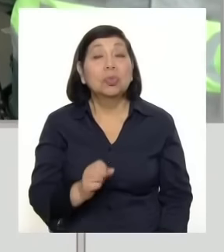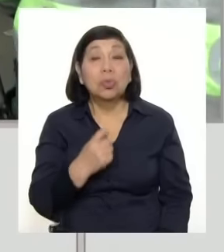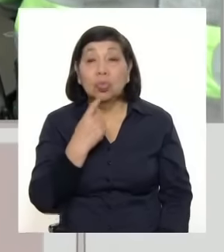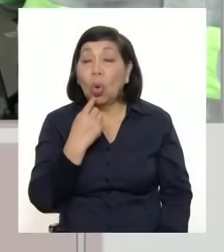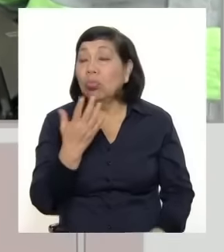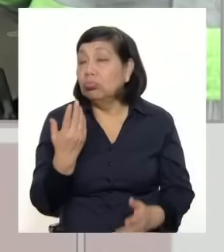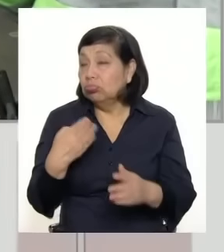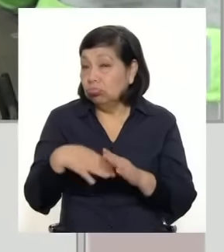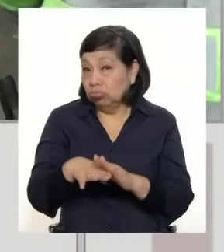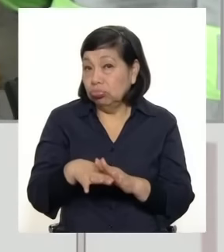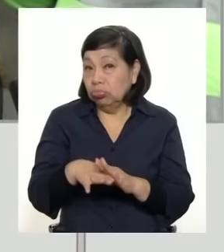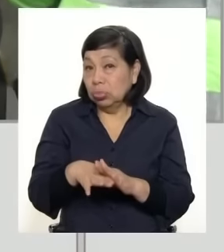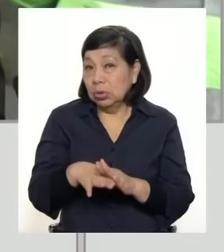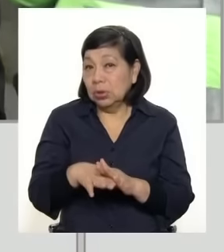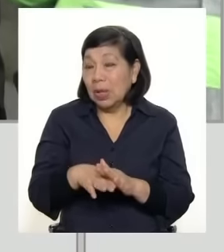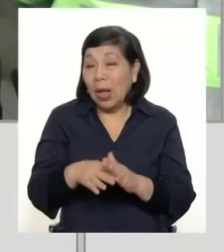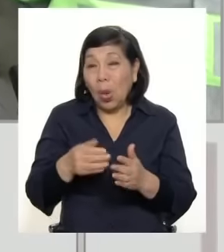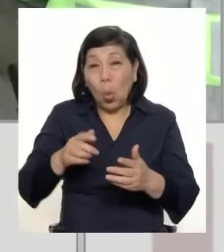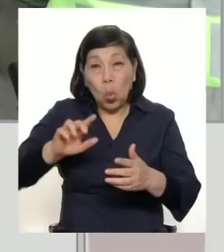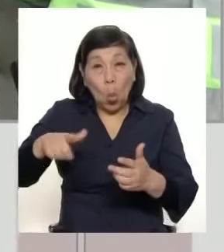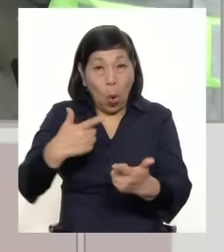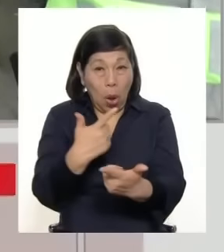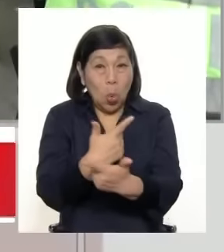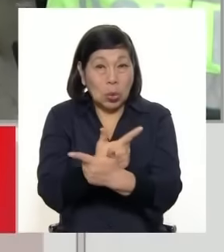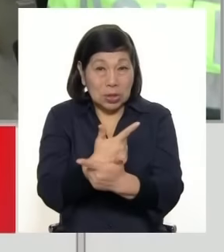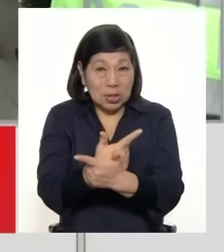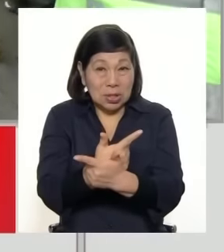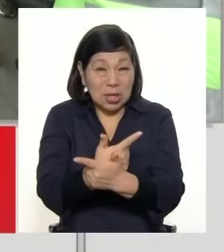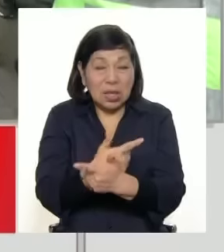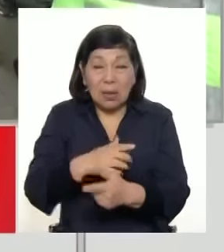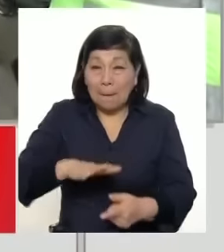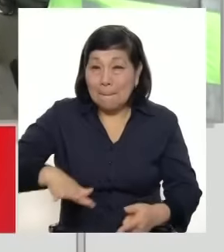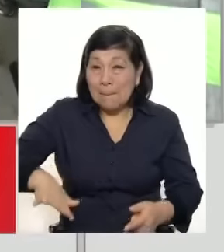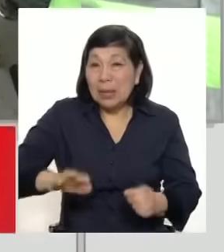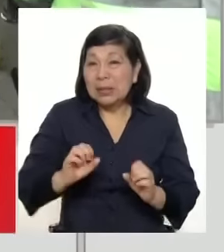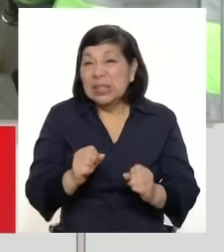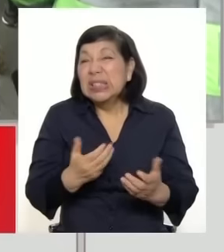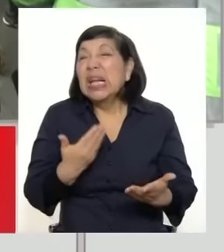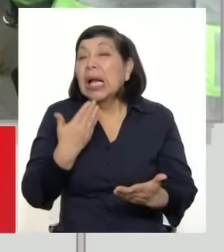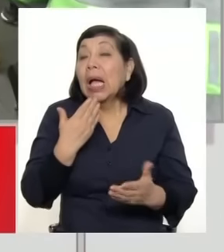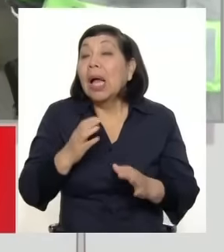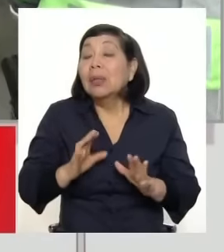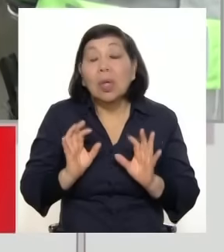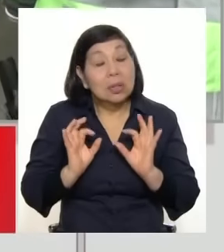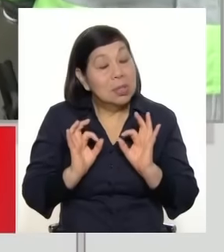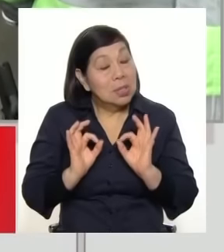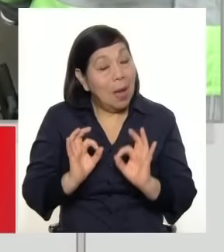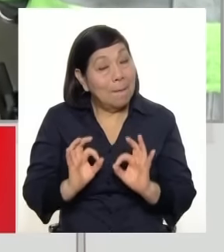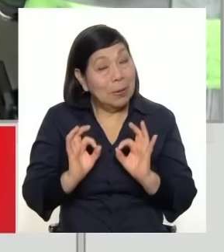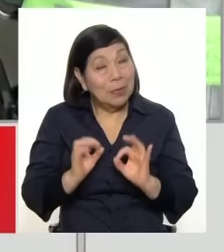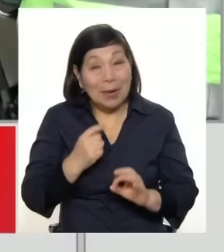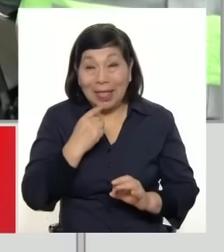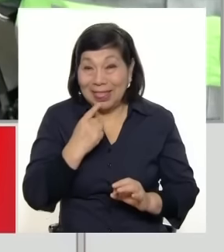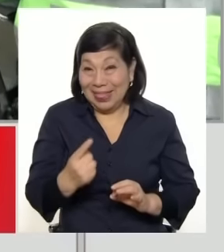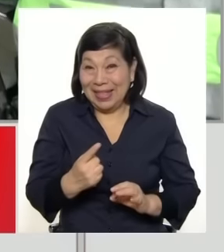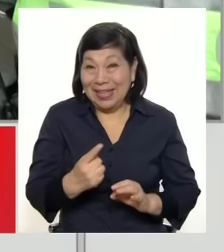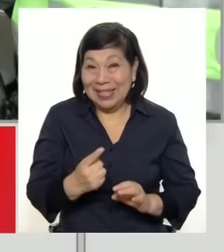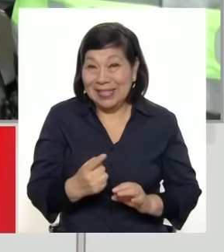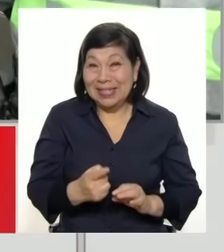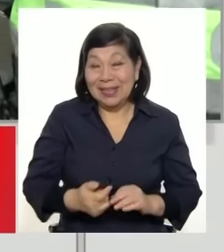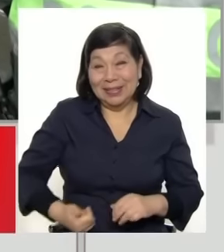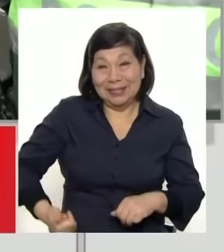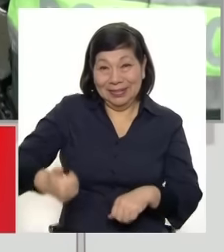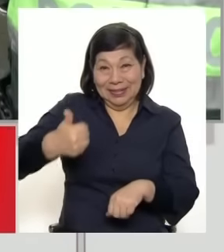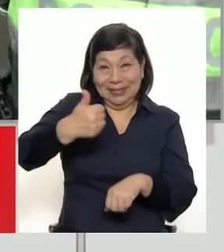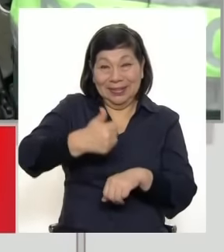estoy constituyendo al penal de Castro Castro y al penal de Urigancho, en San Juan de Urigancho, y esta actividad va a ser permanente. Como lo ha comentado mi comandante